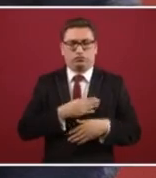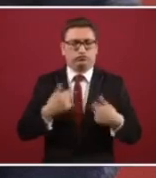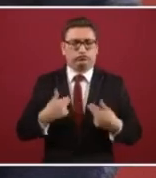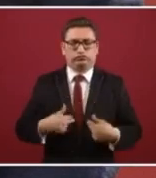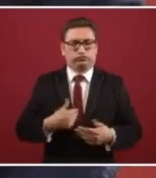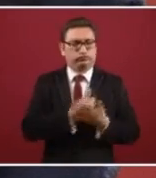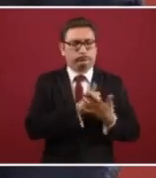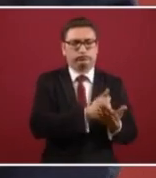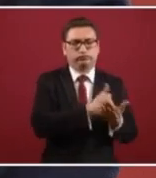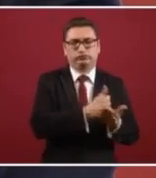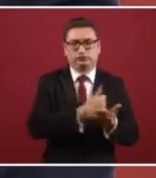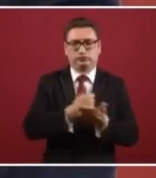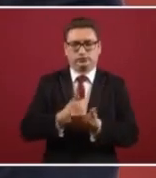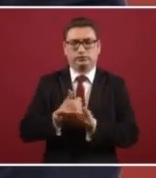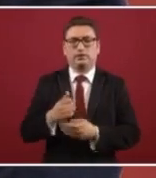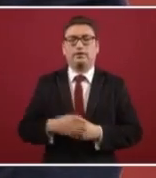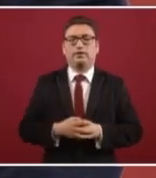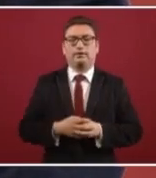este